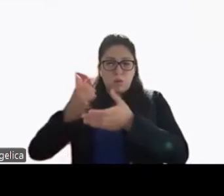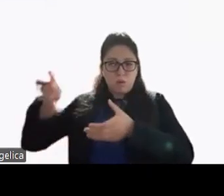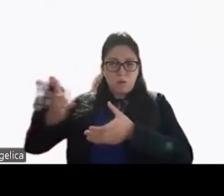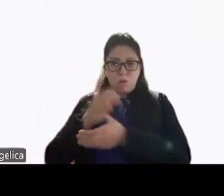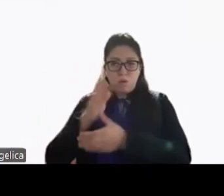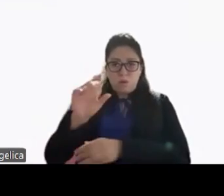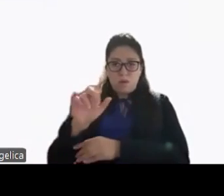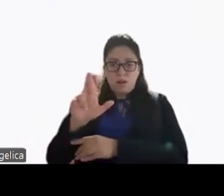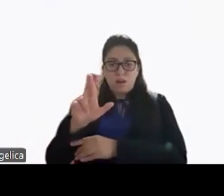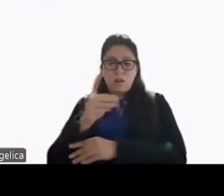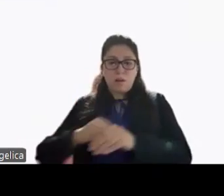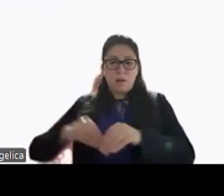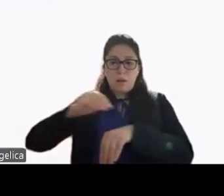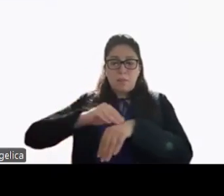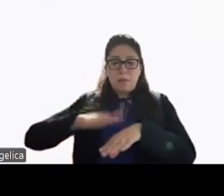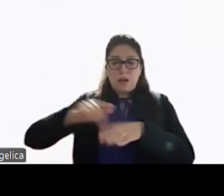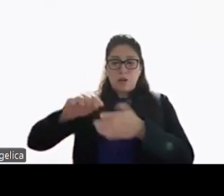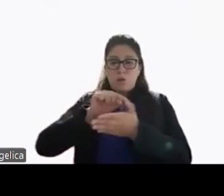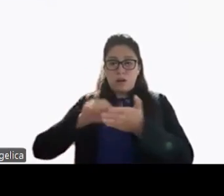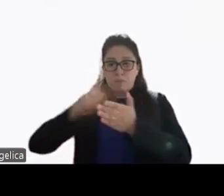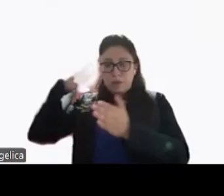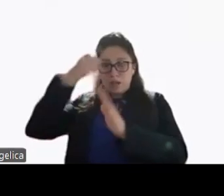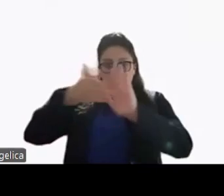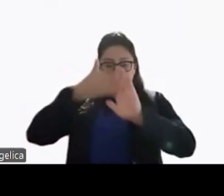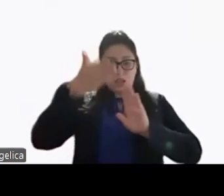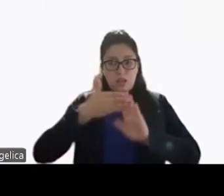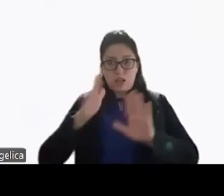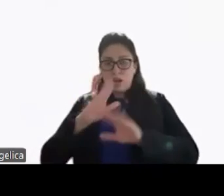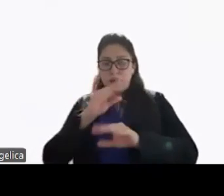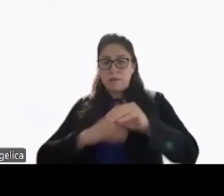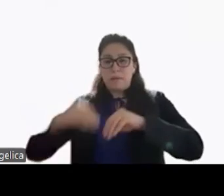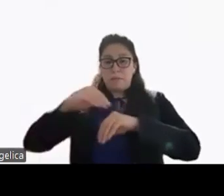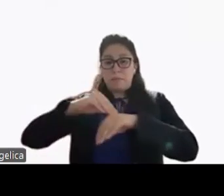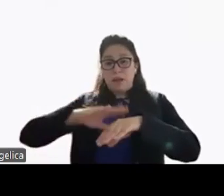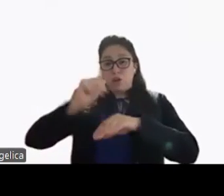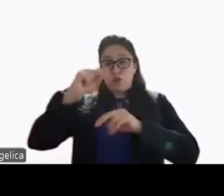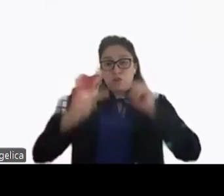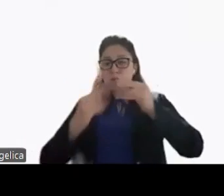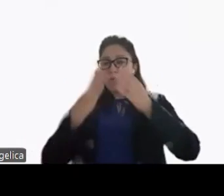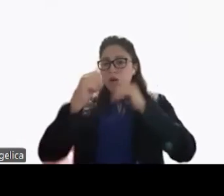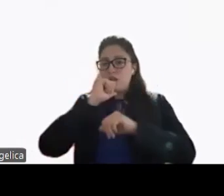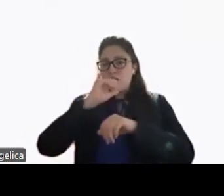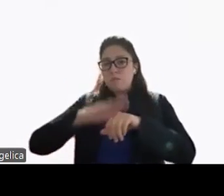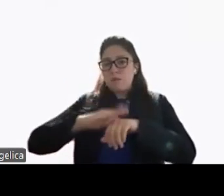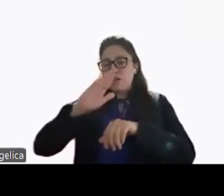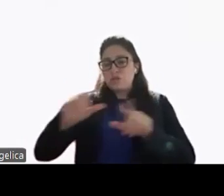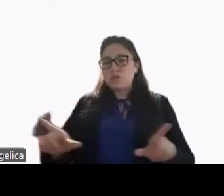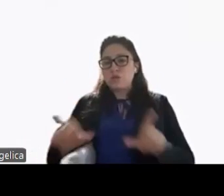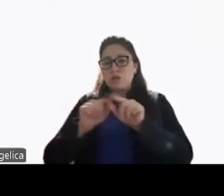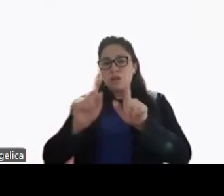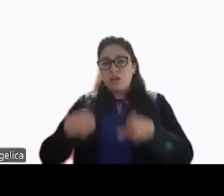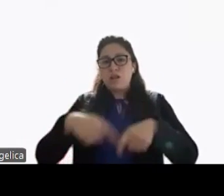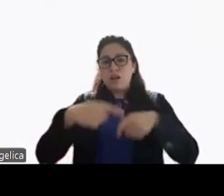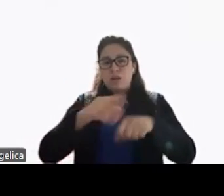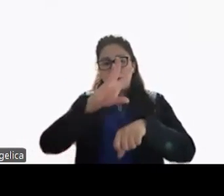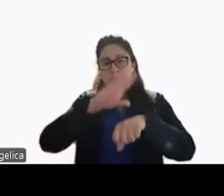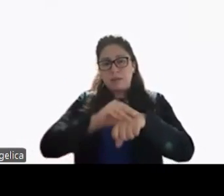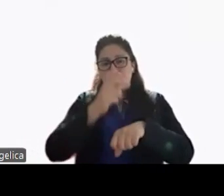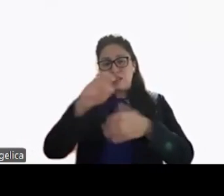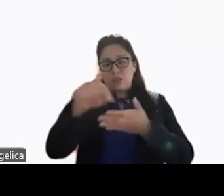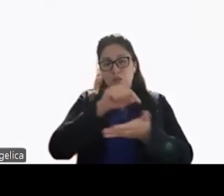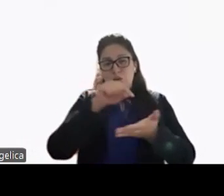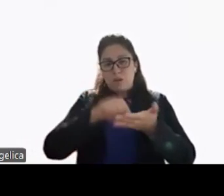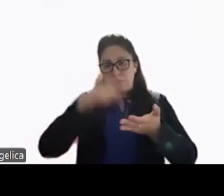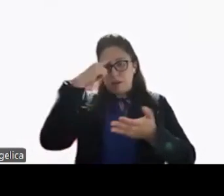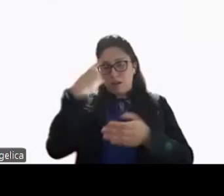ni sus áreas de construcción, ni sus alturas, ni ninguna superficie, simplemente darle la posibilidad a los